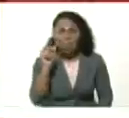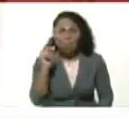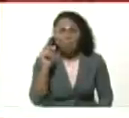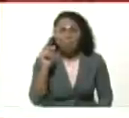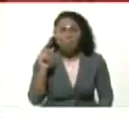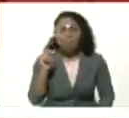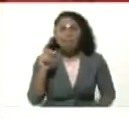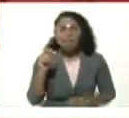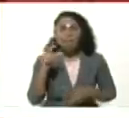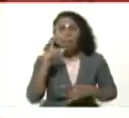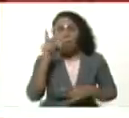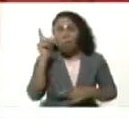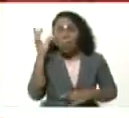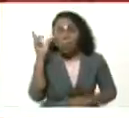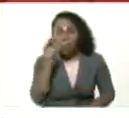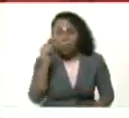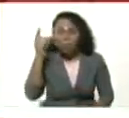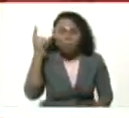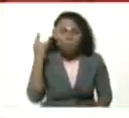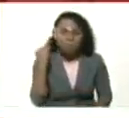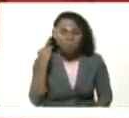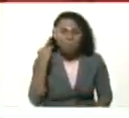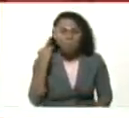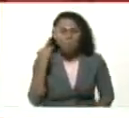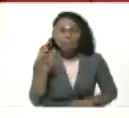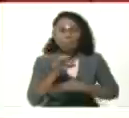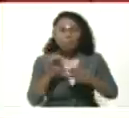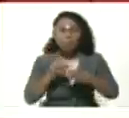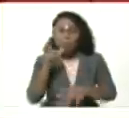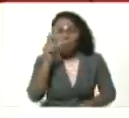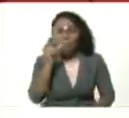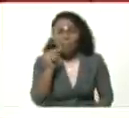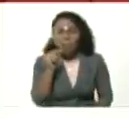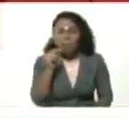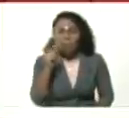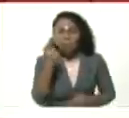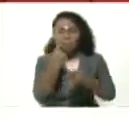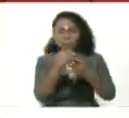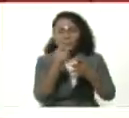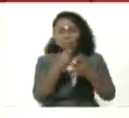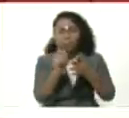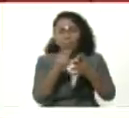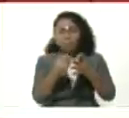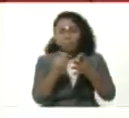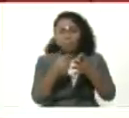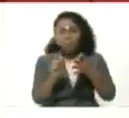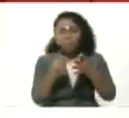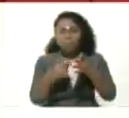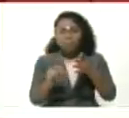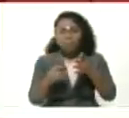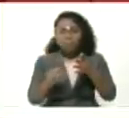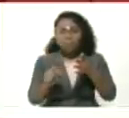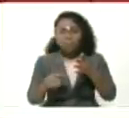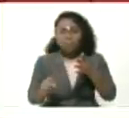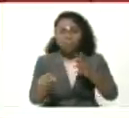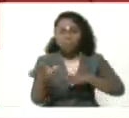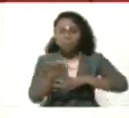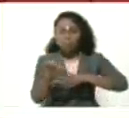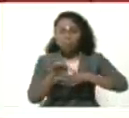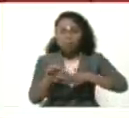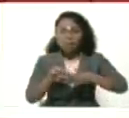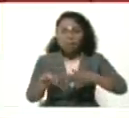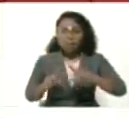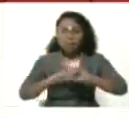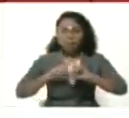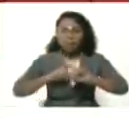Maldonado, Belkis Contreras. Municipio Ceboruco, José García. Municipio Antonio Rómulo, Jesús Duque. Municipio